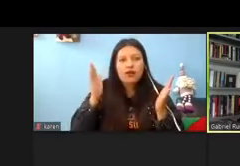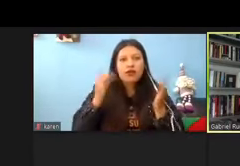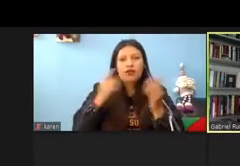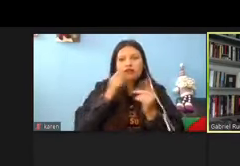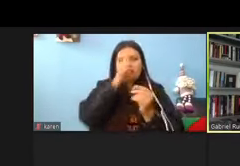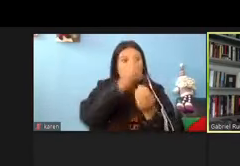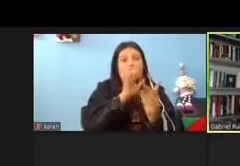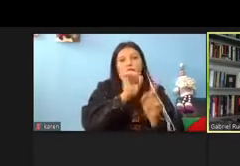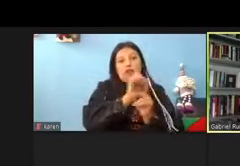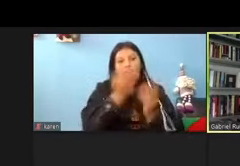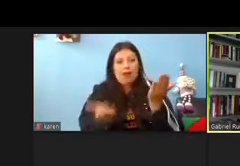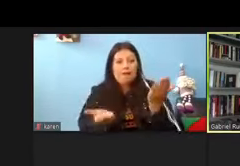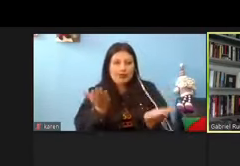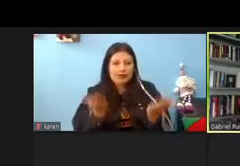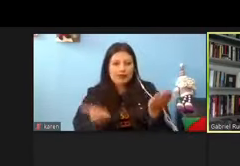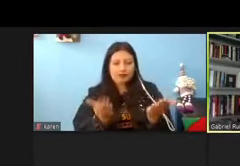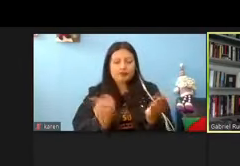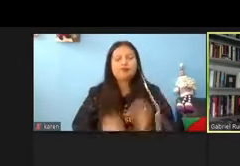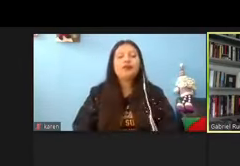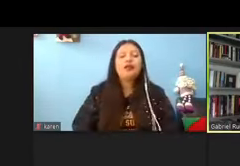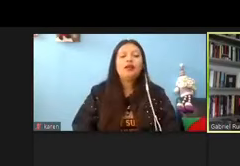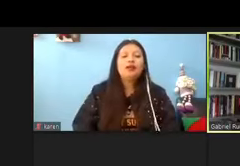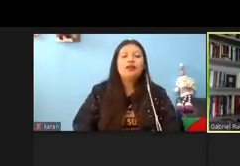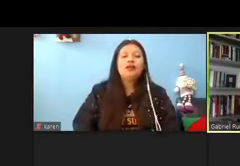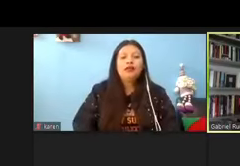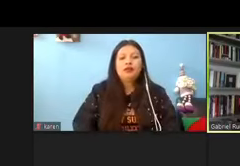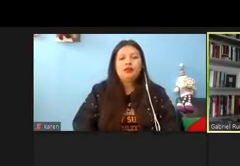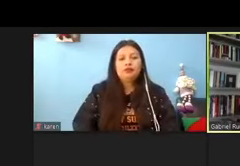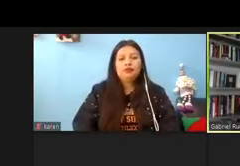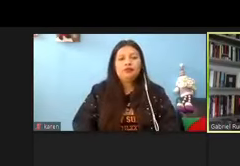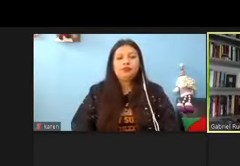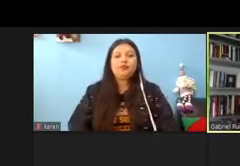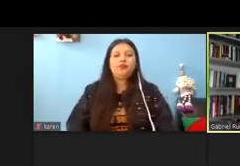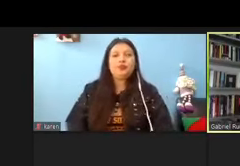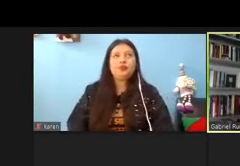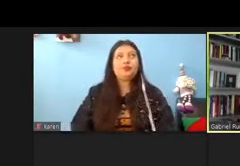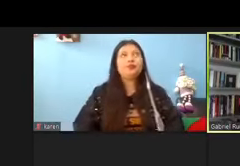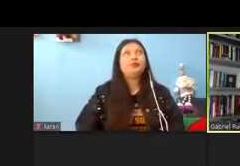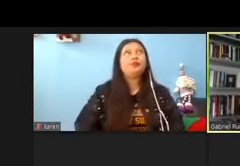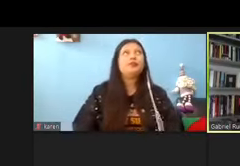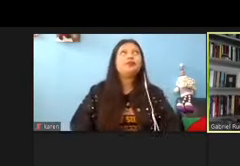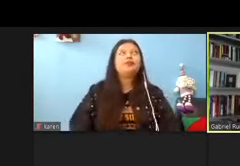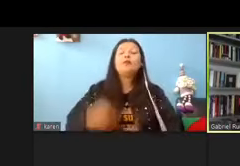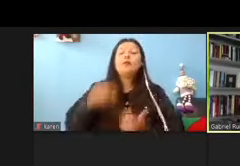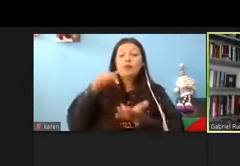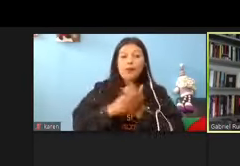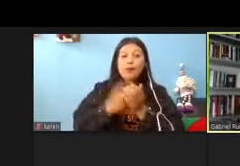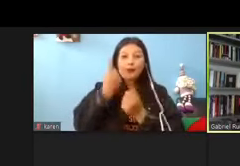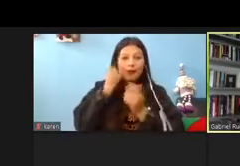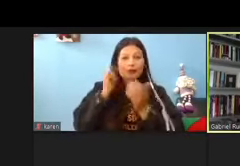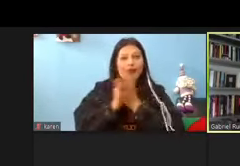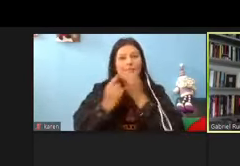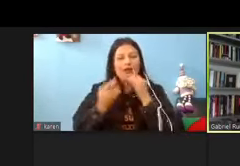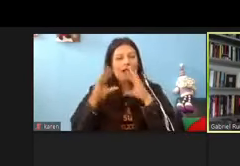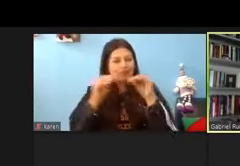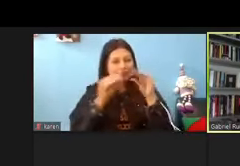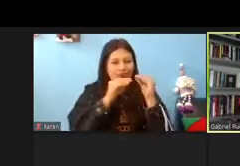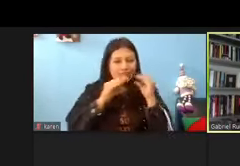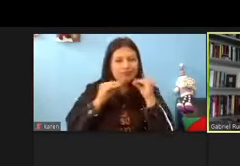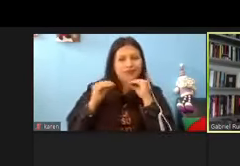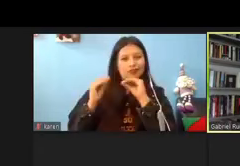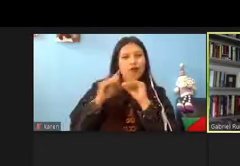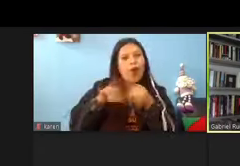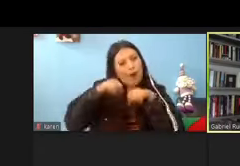pluralidad. Por eso cuando en la mesa, en el eje, conversamos ampliamente sobre